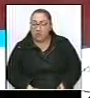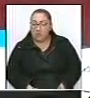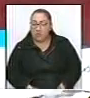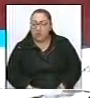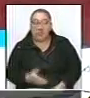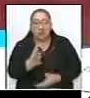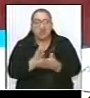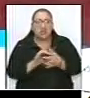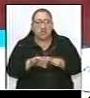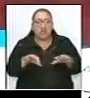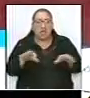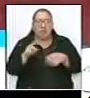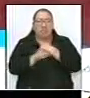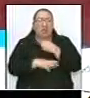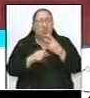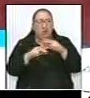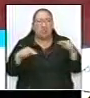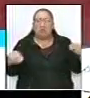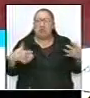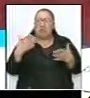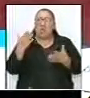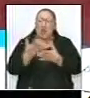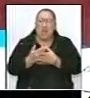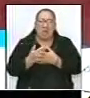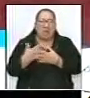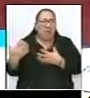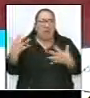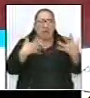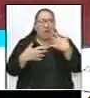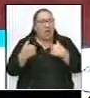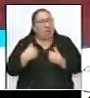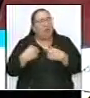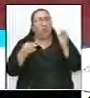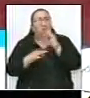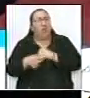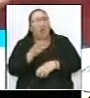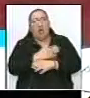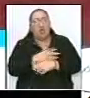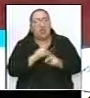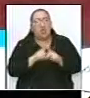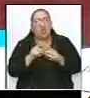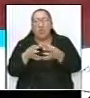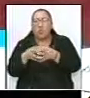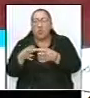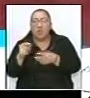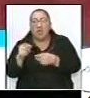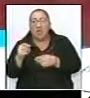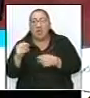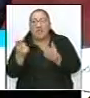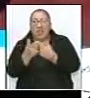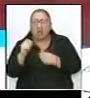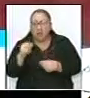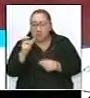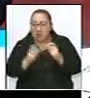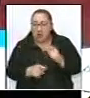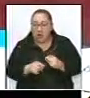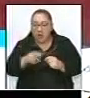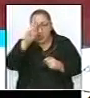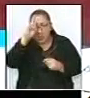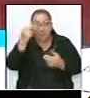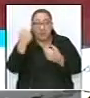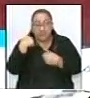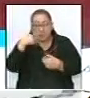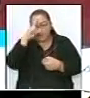hemos pasado por esa mitad a raíz del terrorismo y la Comisión de la Verdad. No hemos terminado de salir eso, y el Presidente de la República, que es la persona que encarga a la